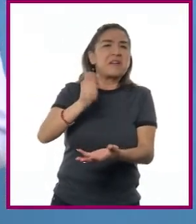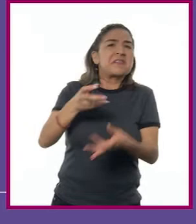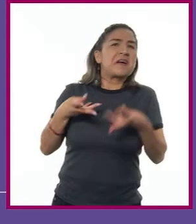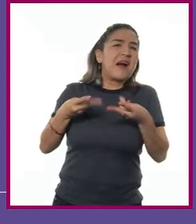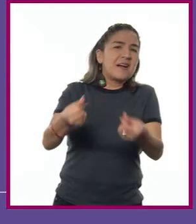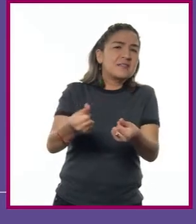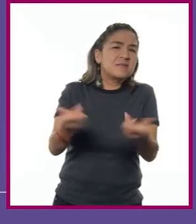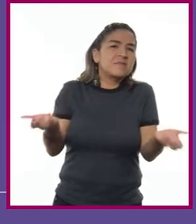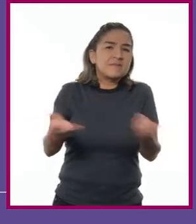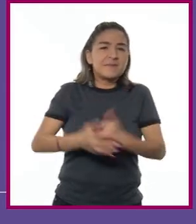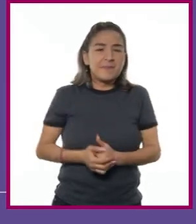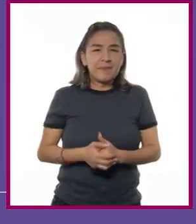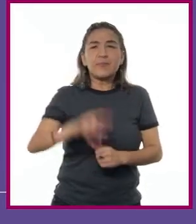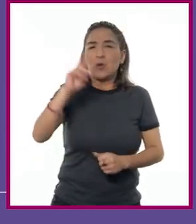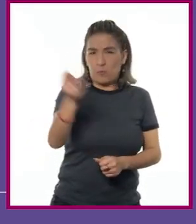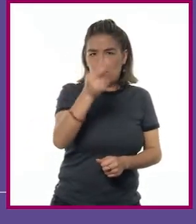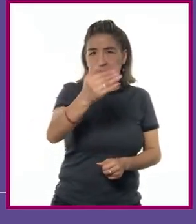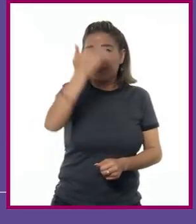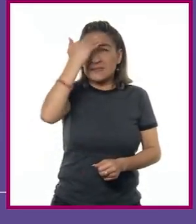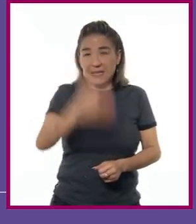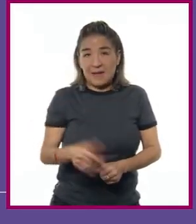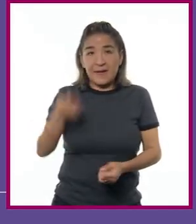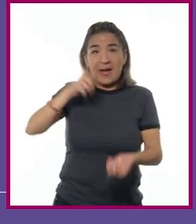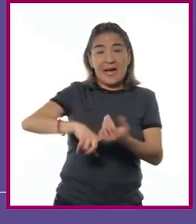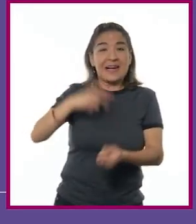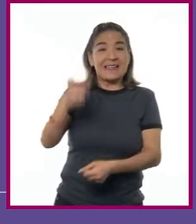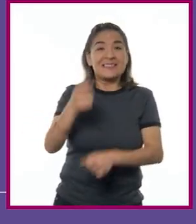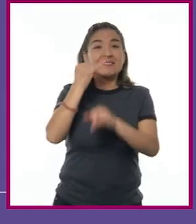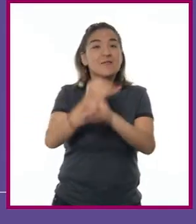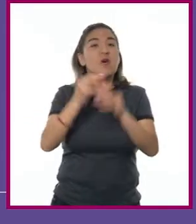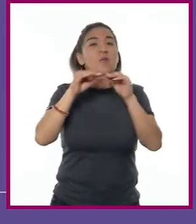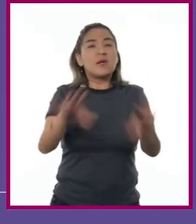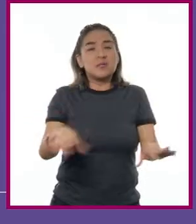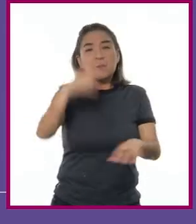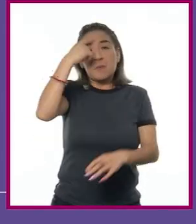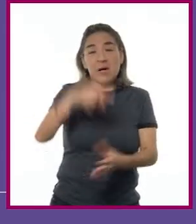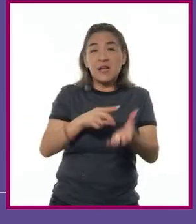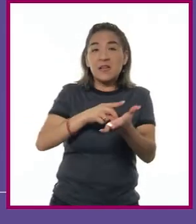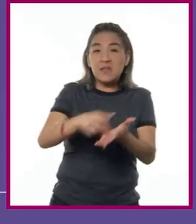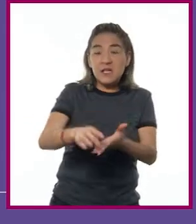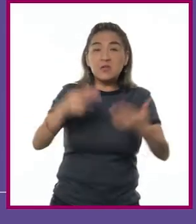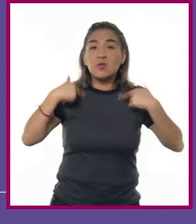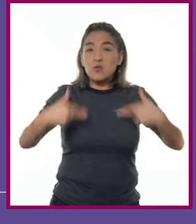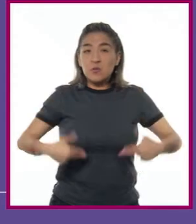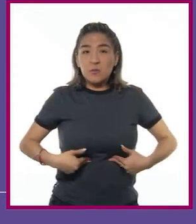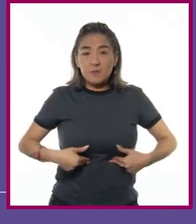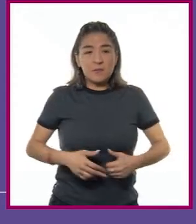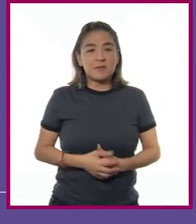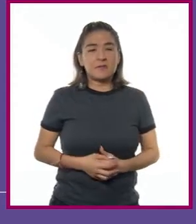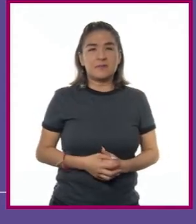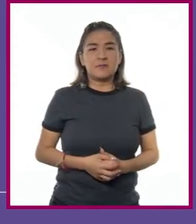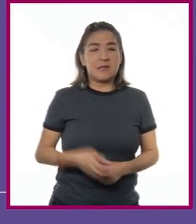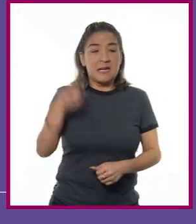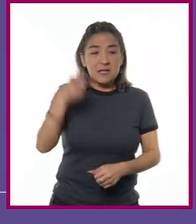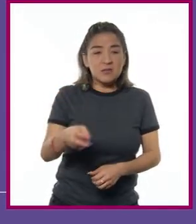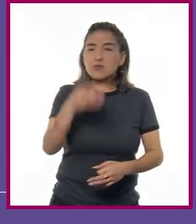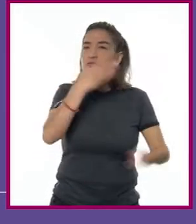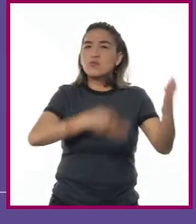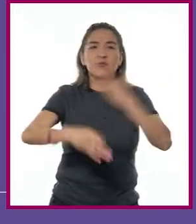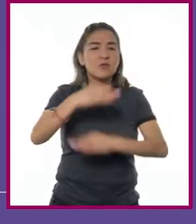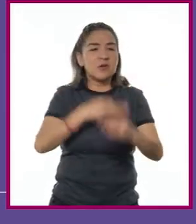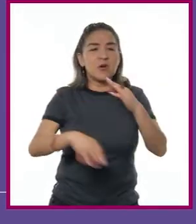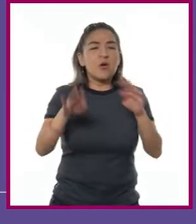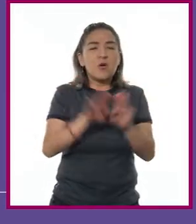Pero, ¿ustedes saben que el acceso a la información es un derecho humano? El derecho humano al acceso a